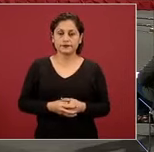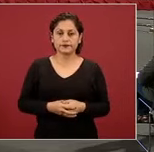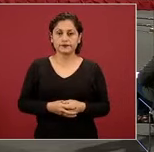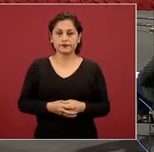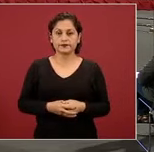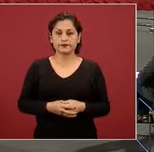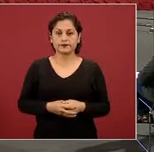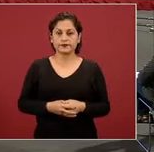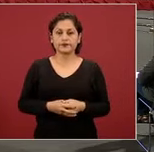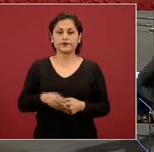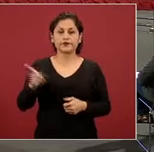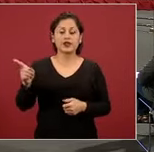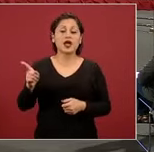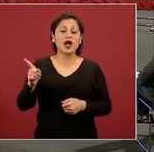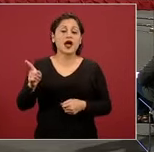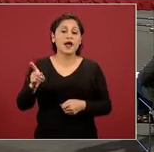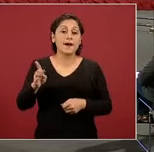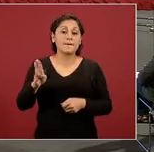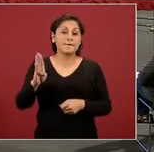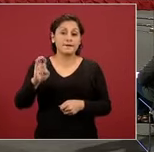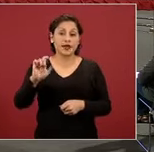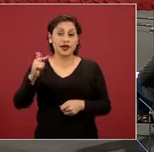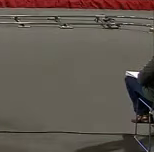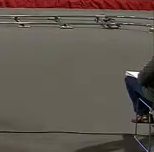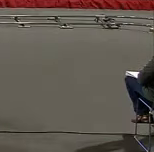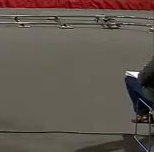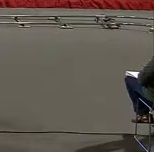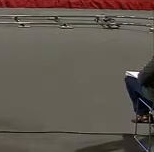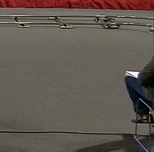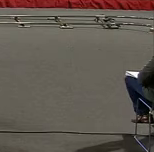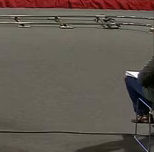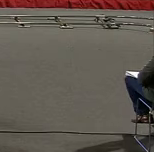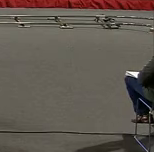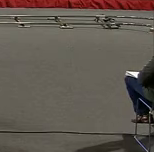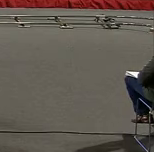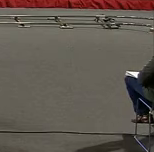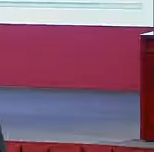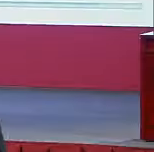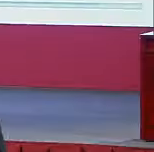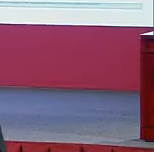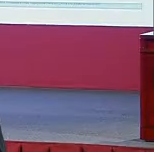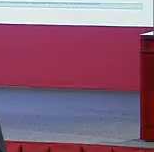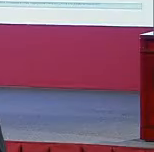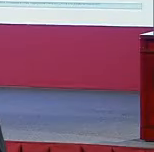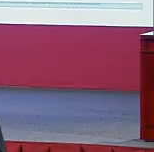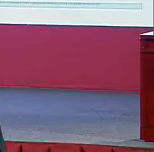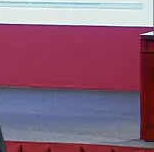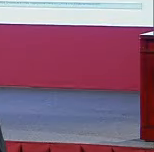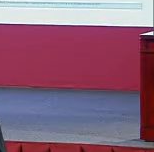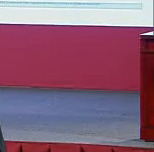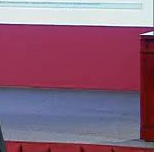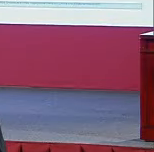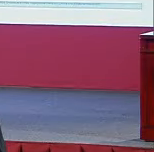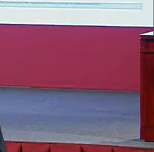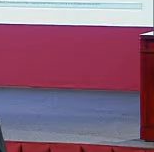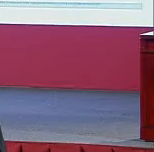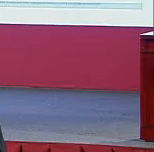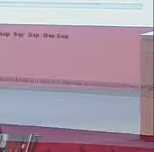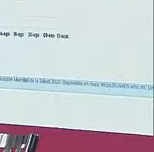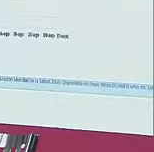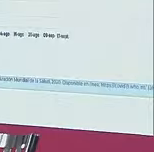En Bélgica también se llegó a un ACME cerca del 6 de abril, un poco después del 6 de abril, después tuvieron un